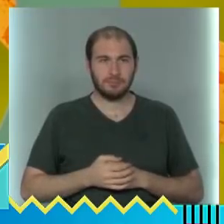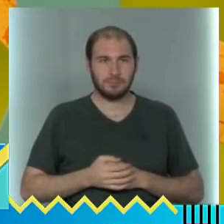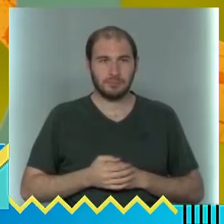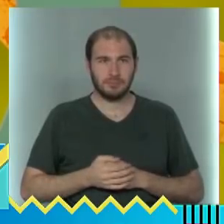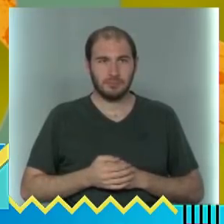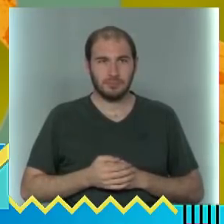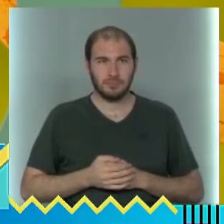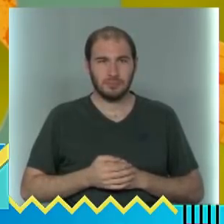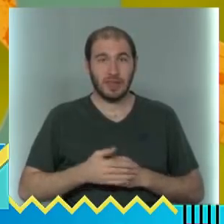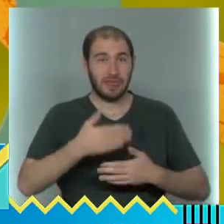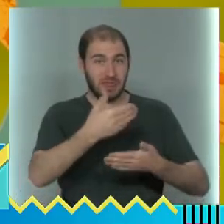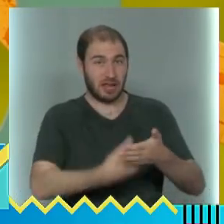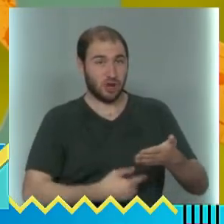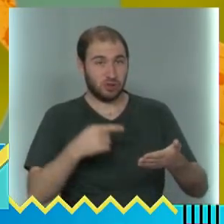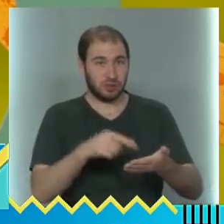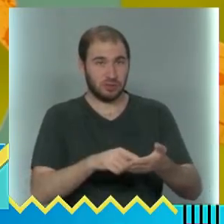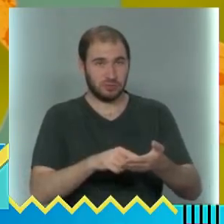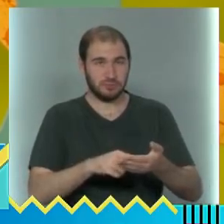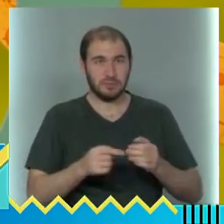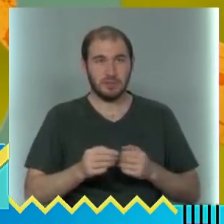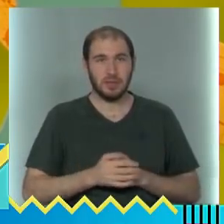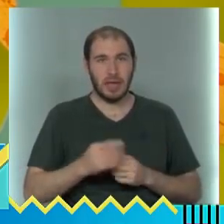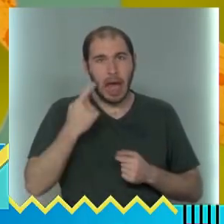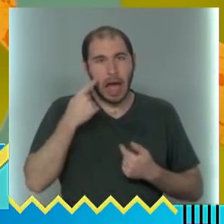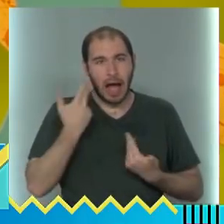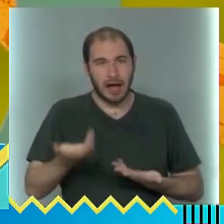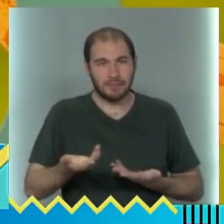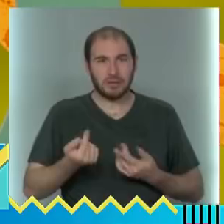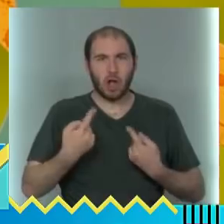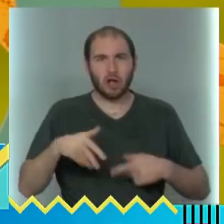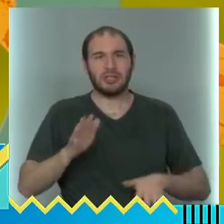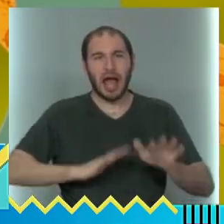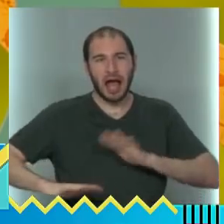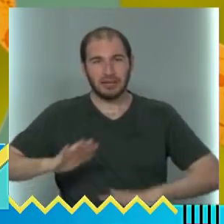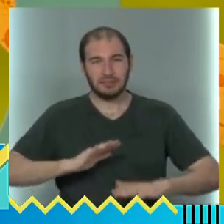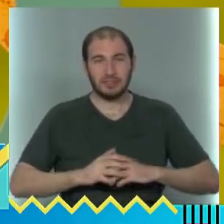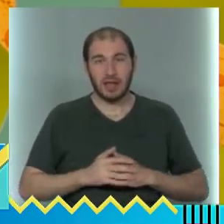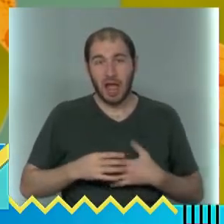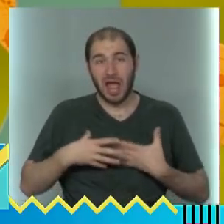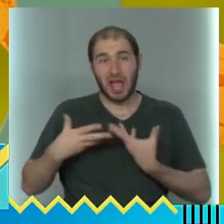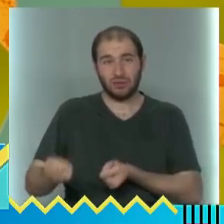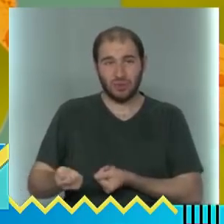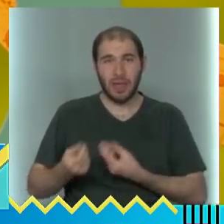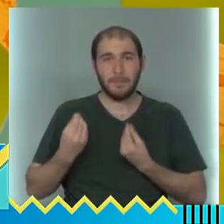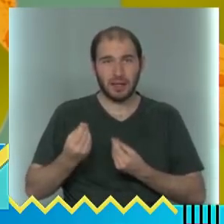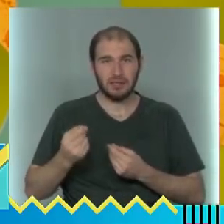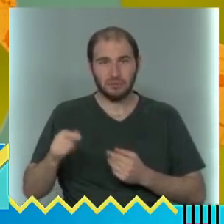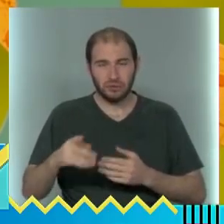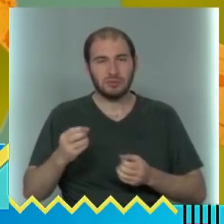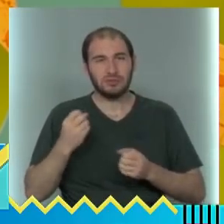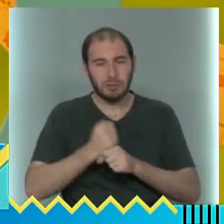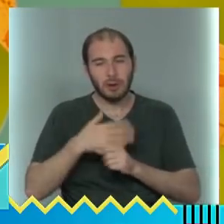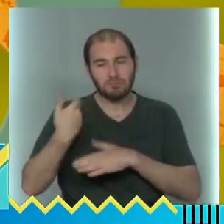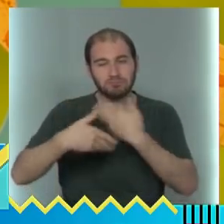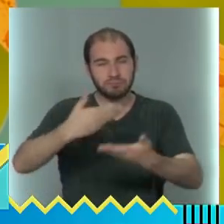y desde el diagnóstico, bueno, tratar de hacer actividades que colaboren para mantener las